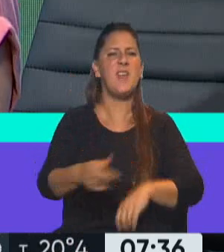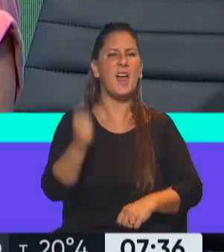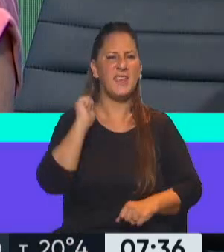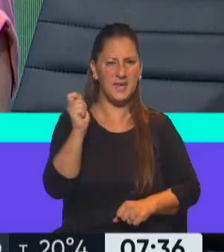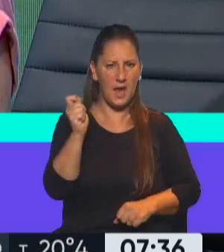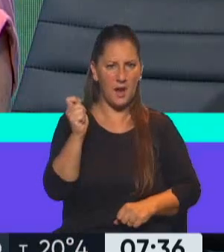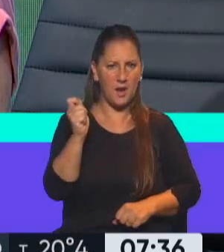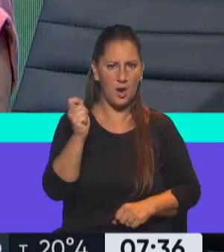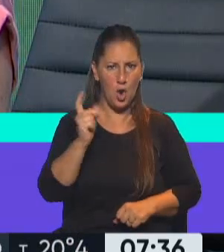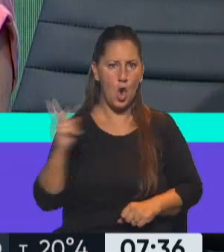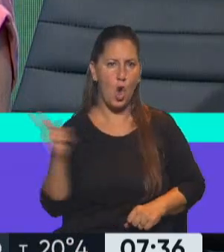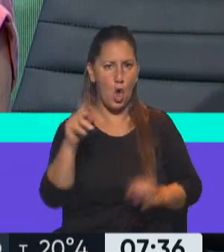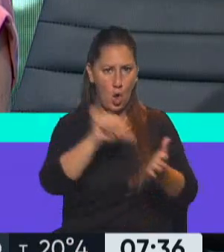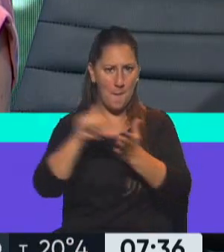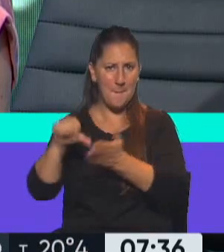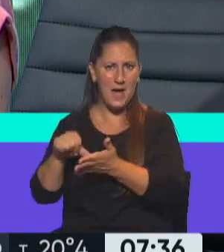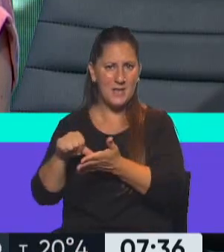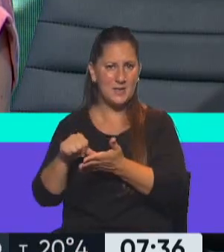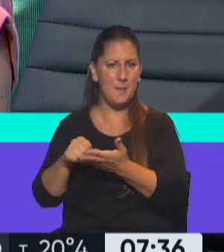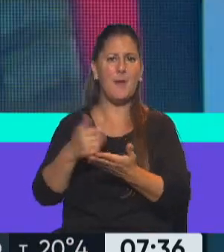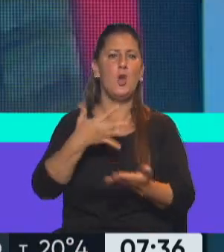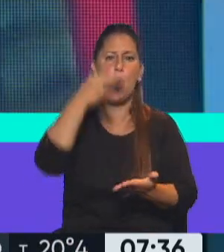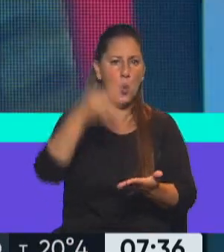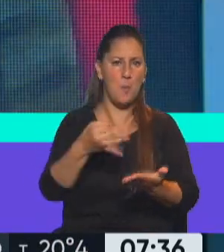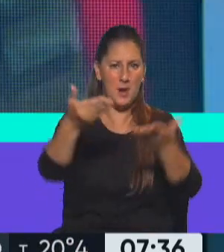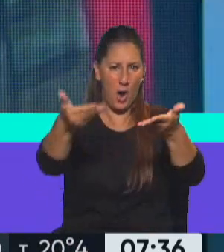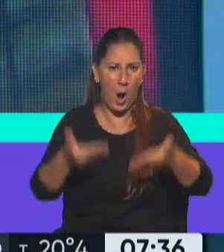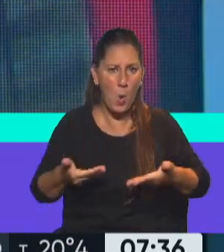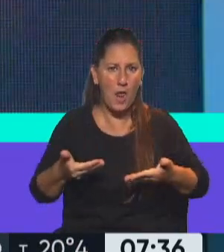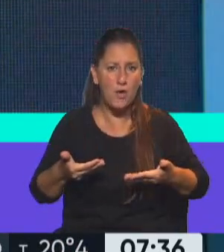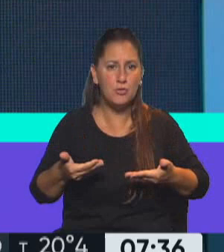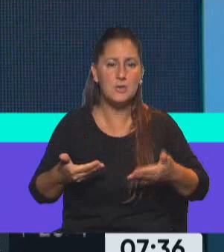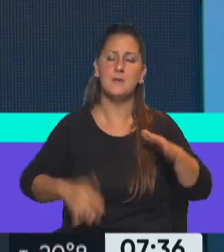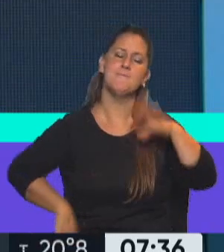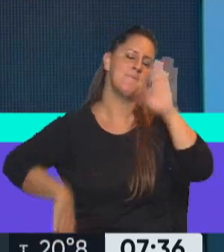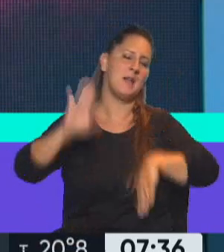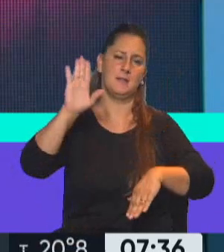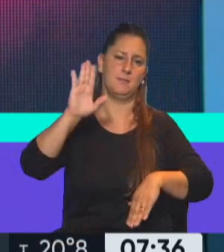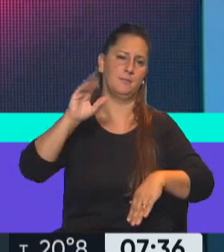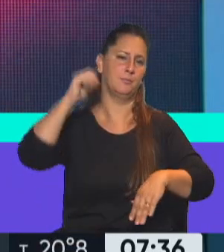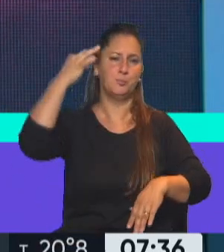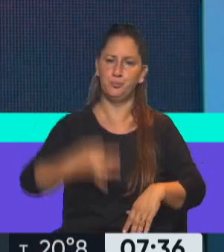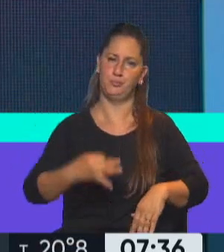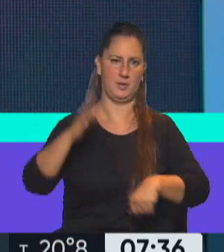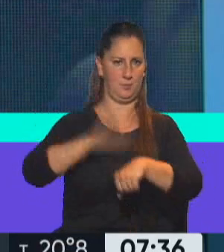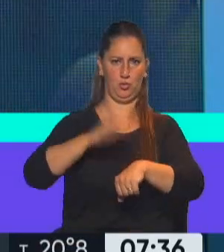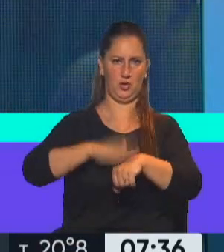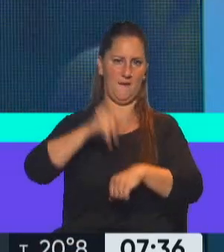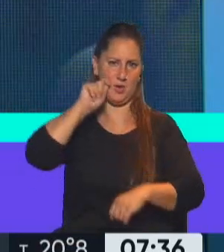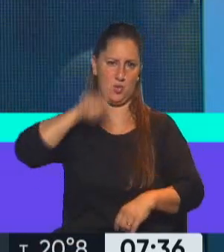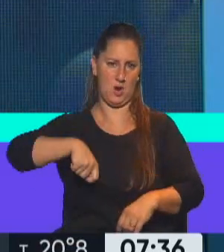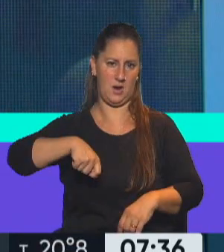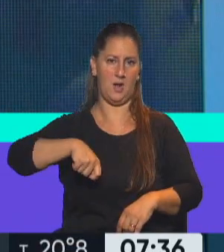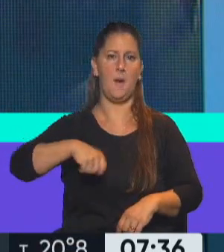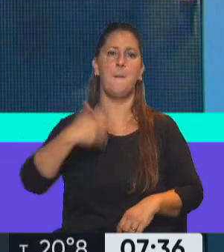haber podido justamente concretar estos acuerdos? Yo creo que la máxima responsabilidad es del Estado ucraniano. O de Petro